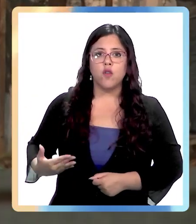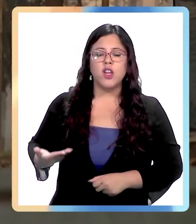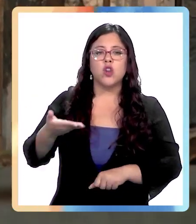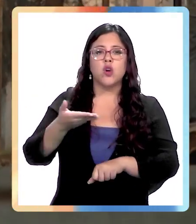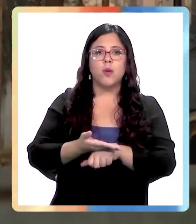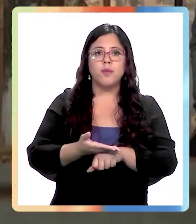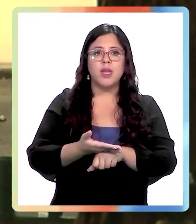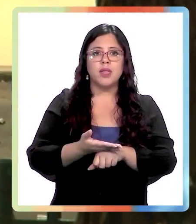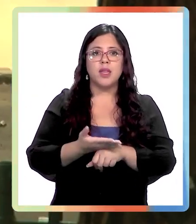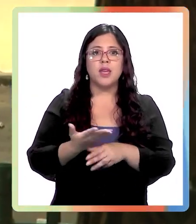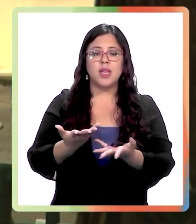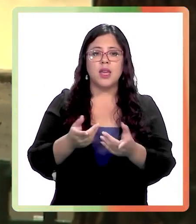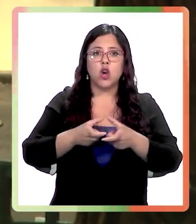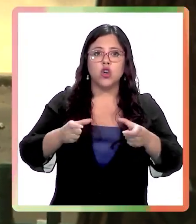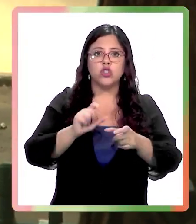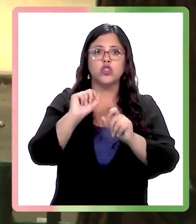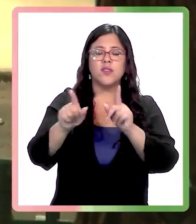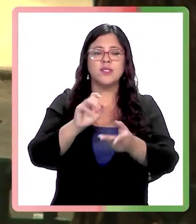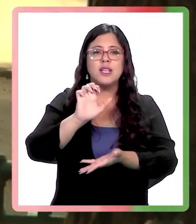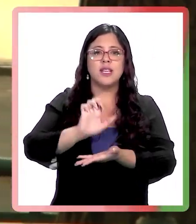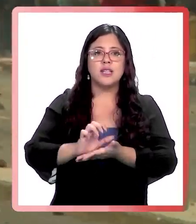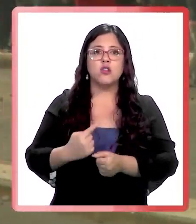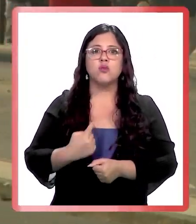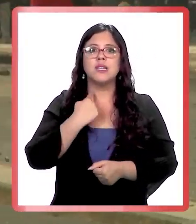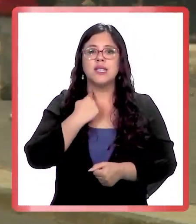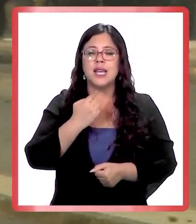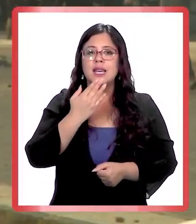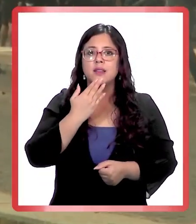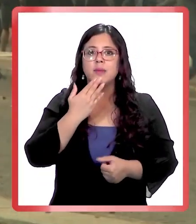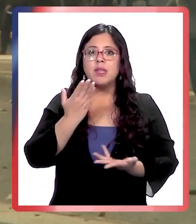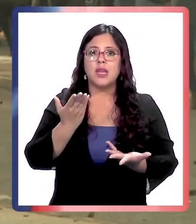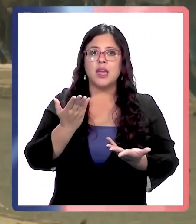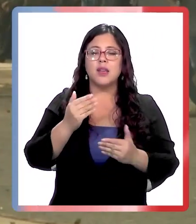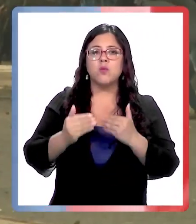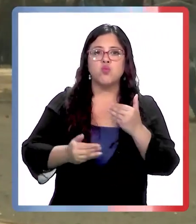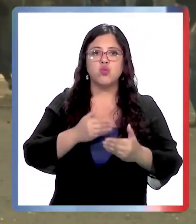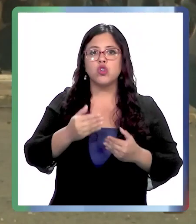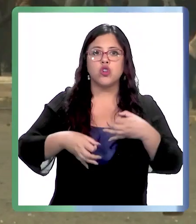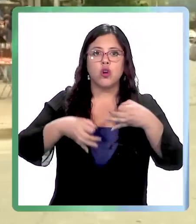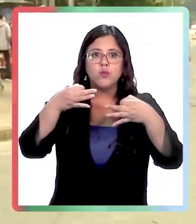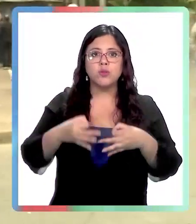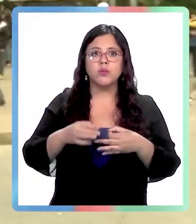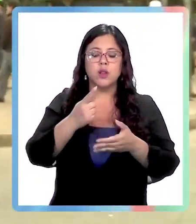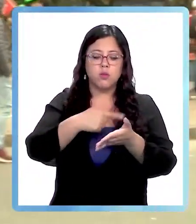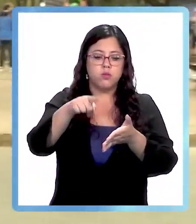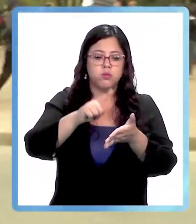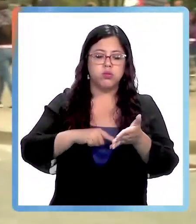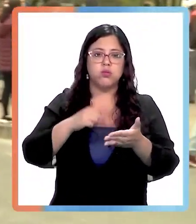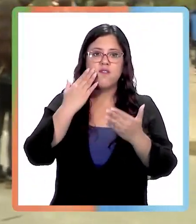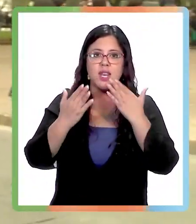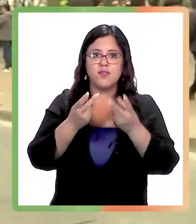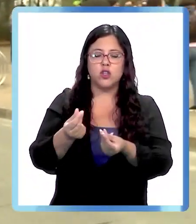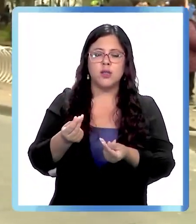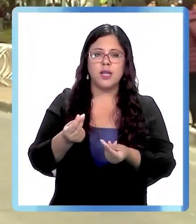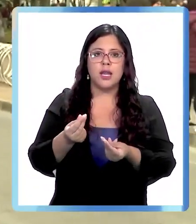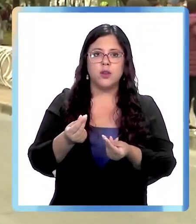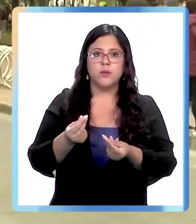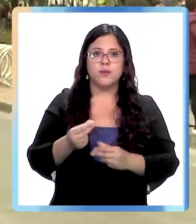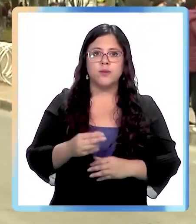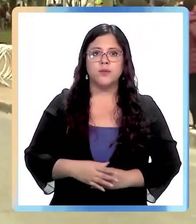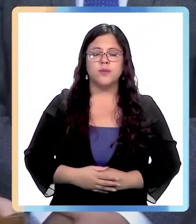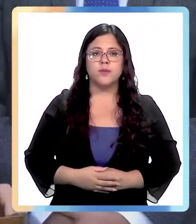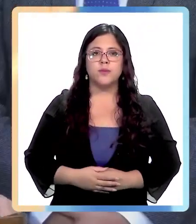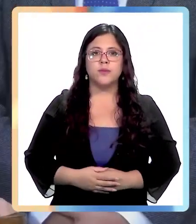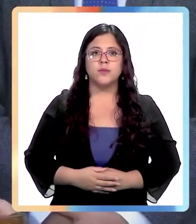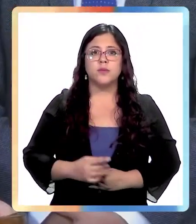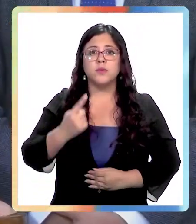El gobierno solicitó al Consejo de Defensa del Estado querellarse y también se inició el procedimiento para anular el beneficio económico.